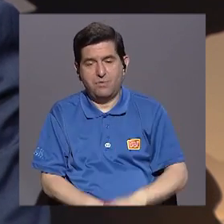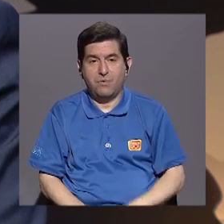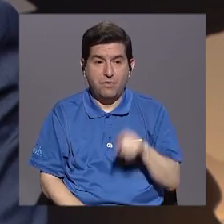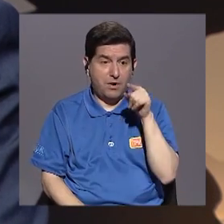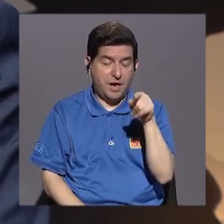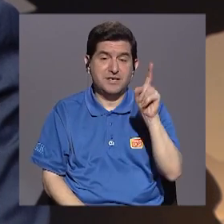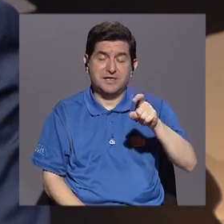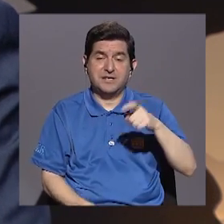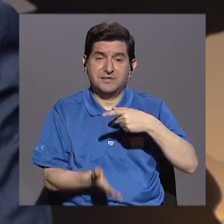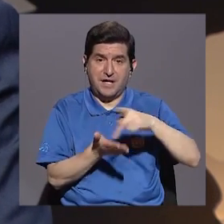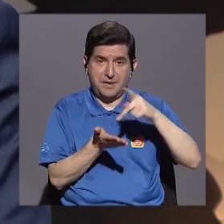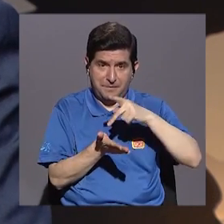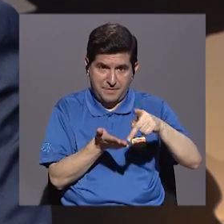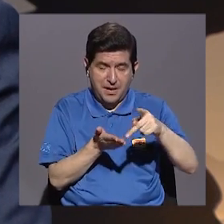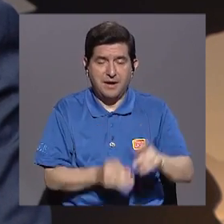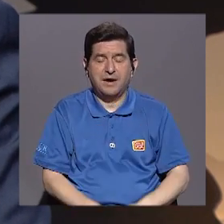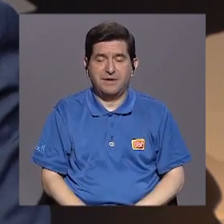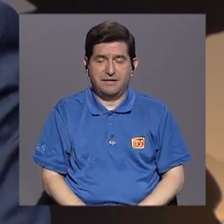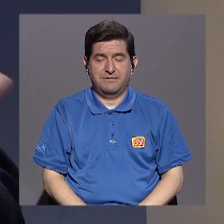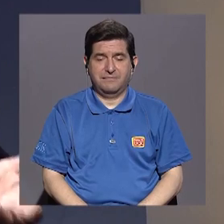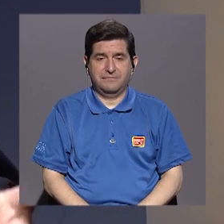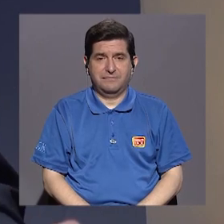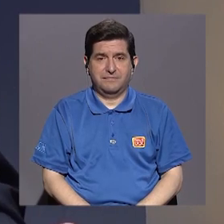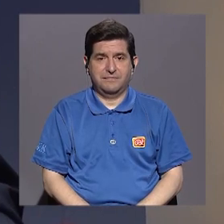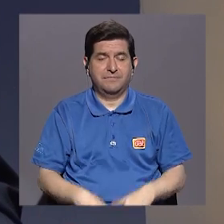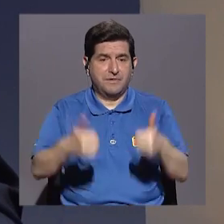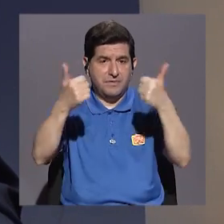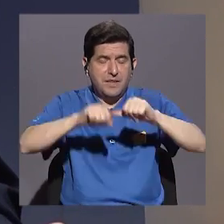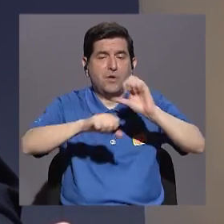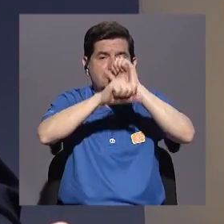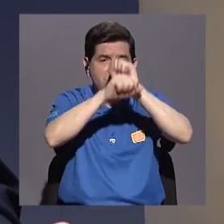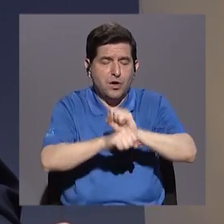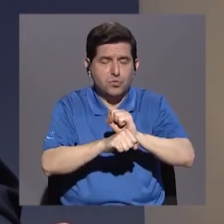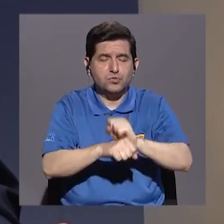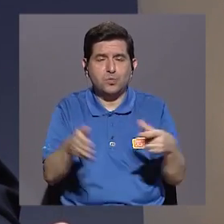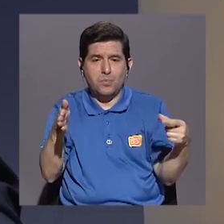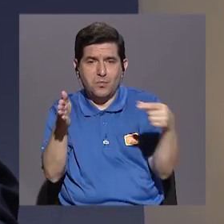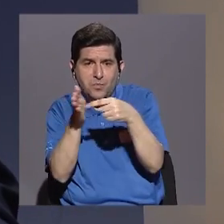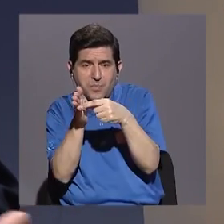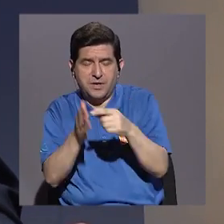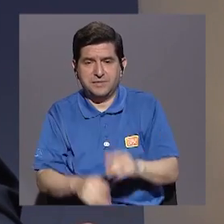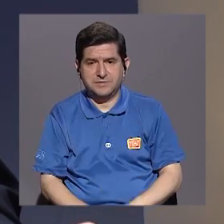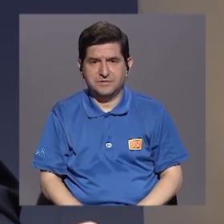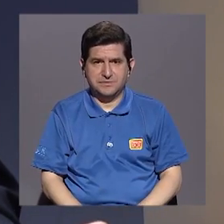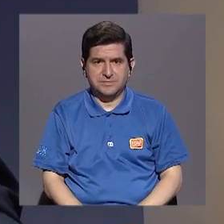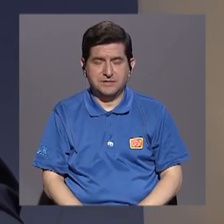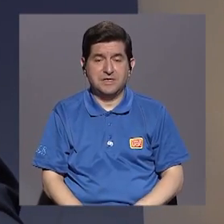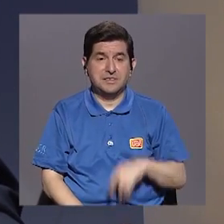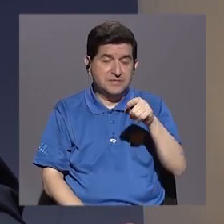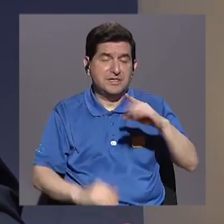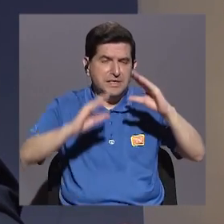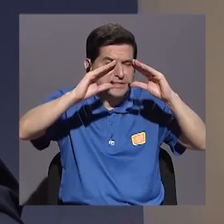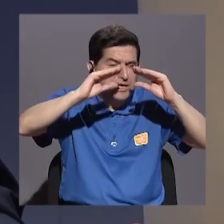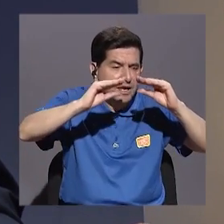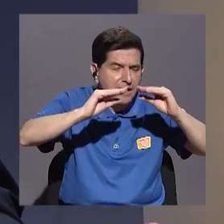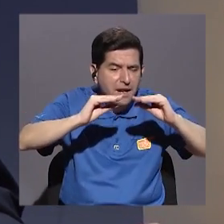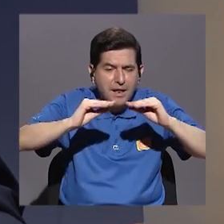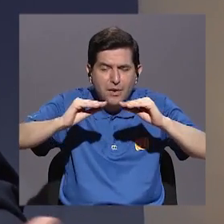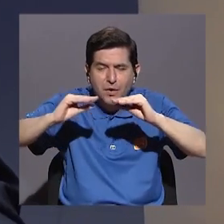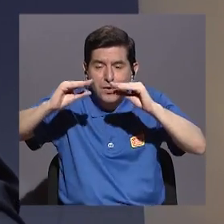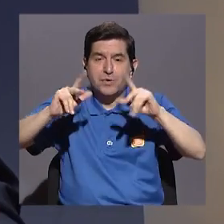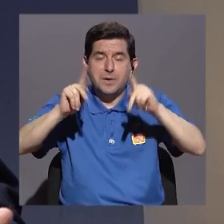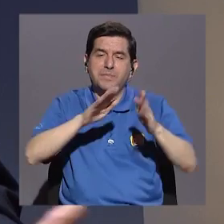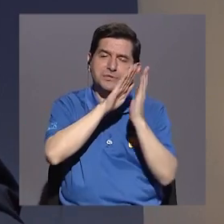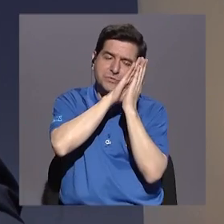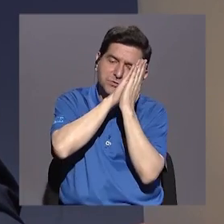ese activo lo tenemos que pagar en tarifa oral de acuerdo a los hábitos de carga si se cargan horas nocturnas cuando la gente